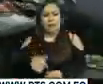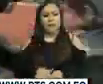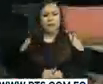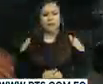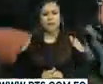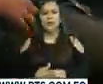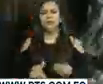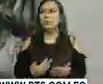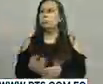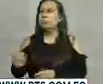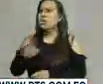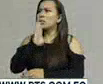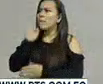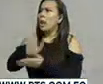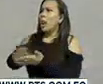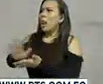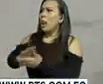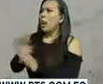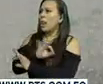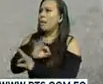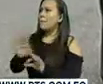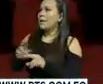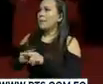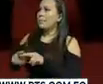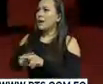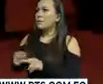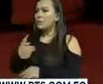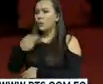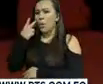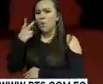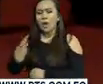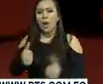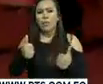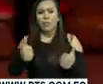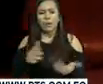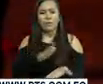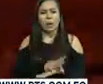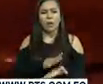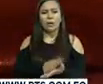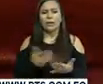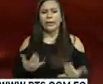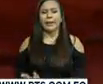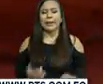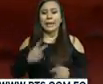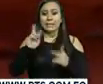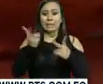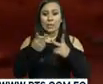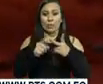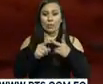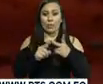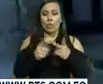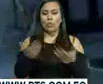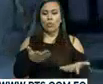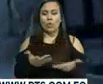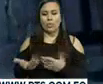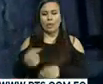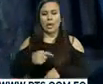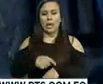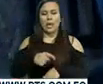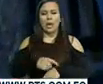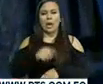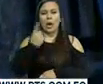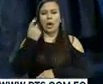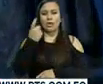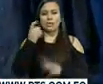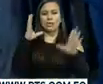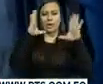limpiaba su taxi limpiaba que afuera el segundo crimen se reportó alrededor de las 23 horas